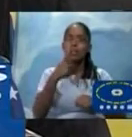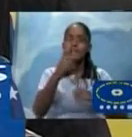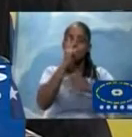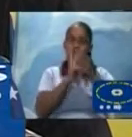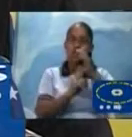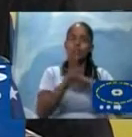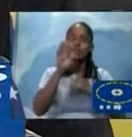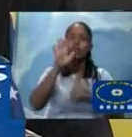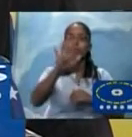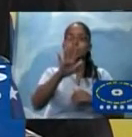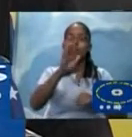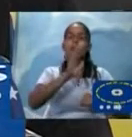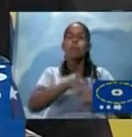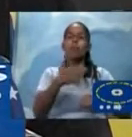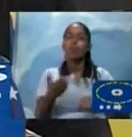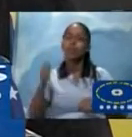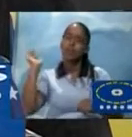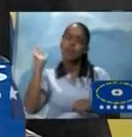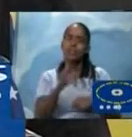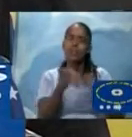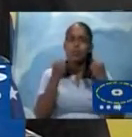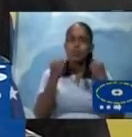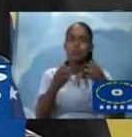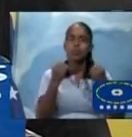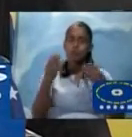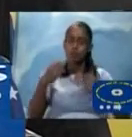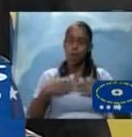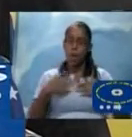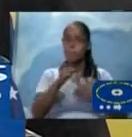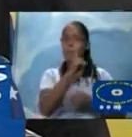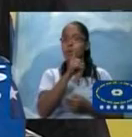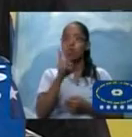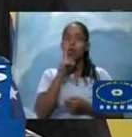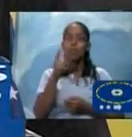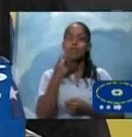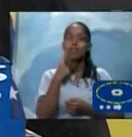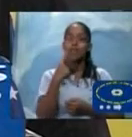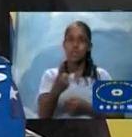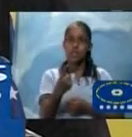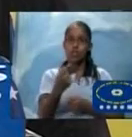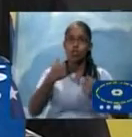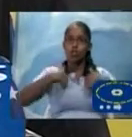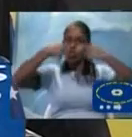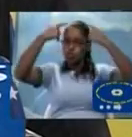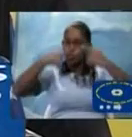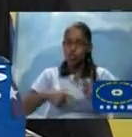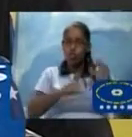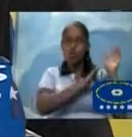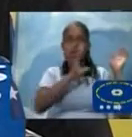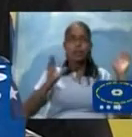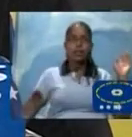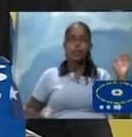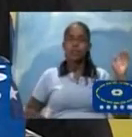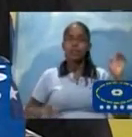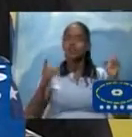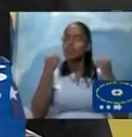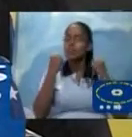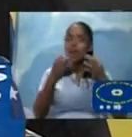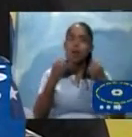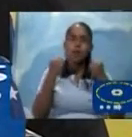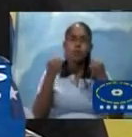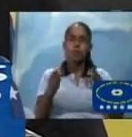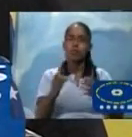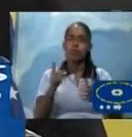en el versículo 5, porque vendrán muchos en mi nombre diciendo: yo soy el Cristo, y a